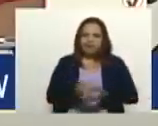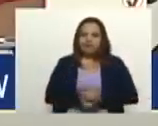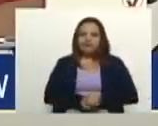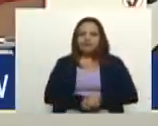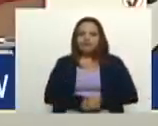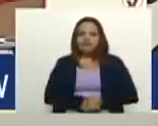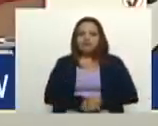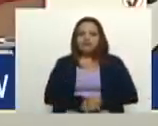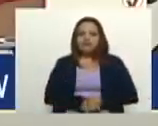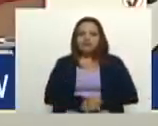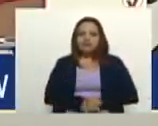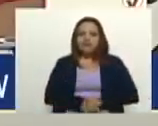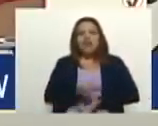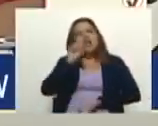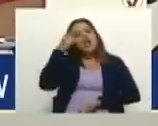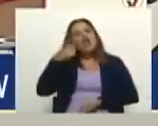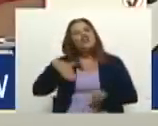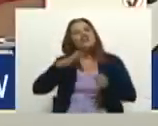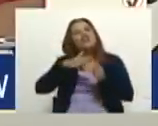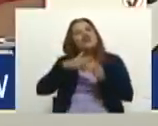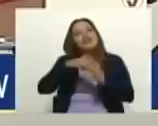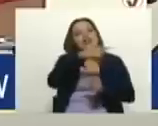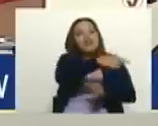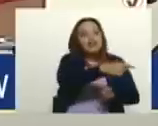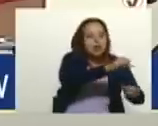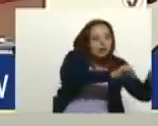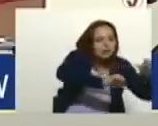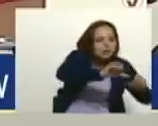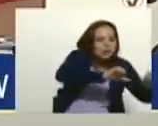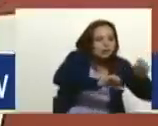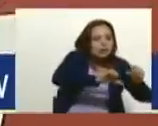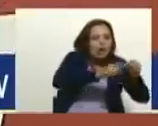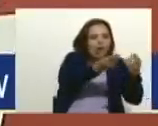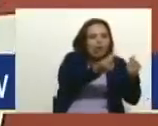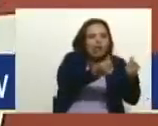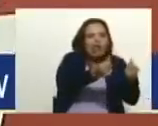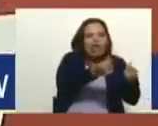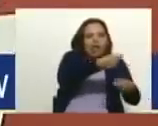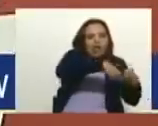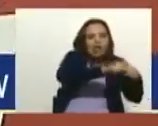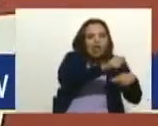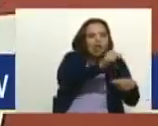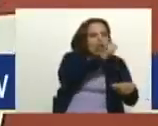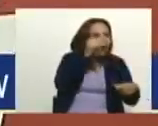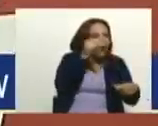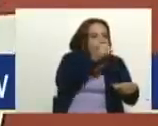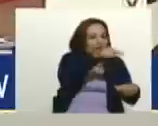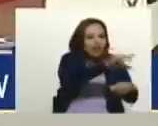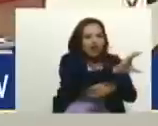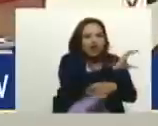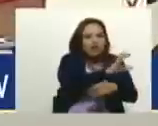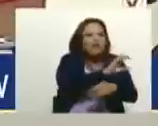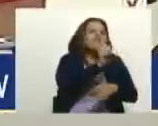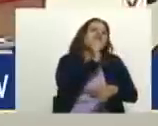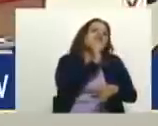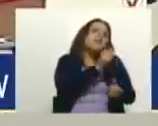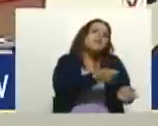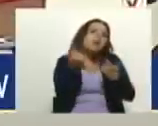Al contrario, recordemos dónde va la droga que se produce en Estados Unidos. En Colombia, ¿dónde va la droga? ¿A dónde? ¿A qué país?